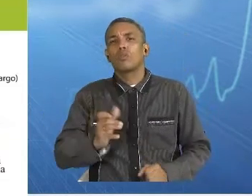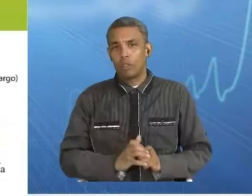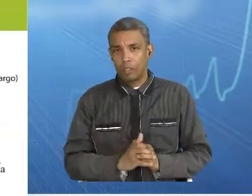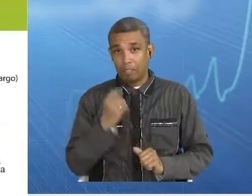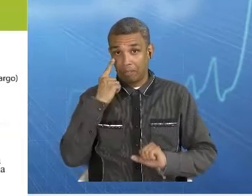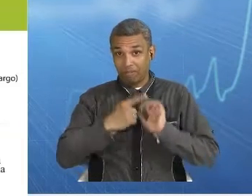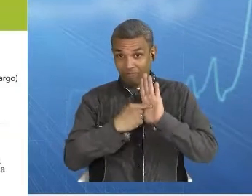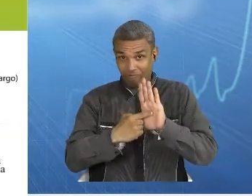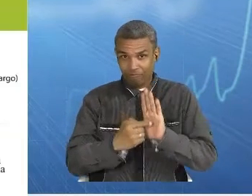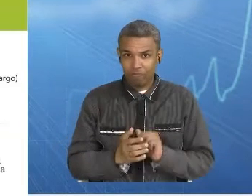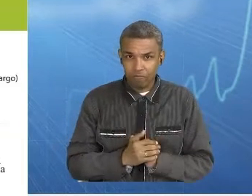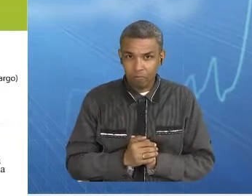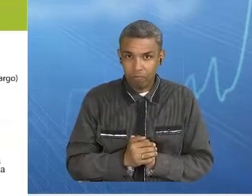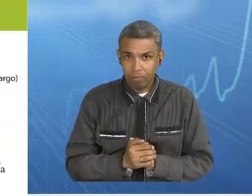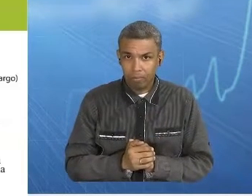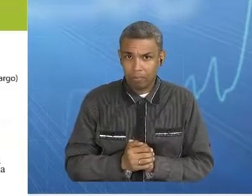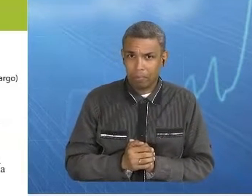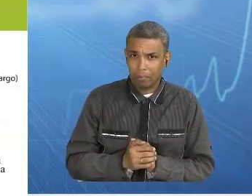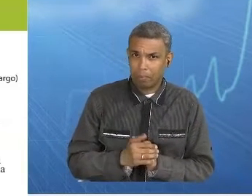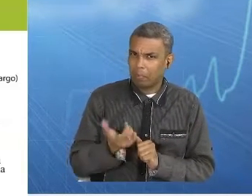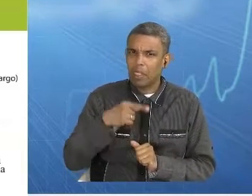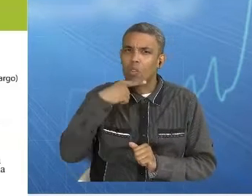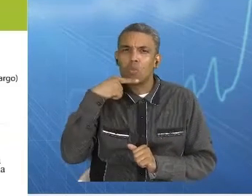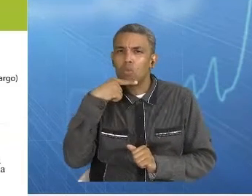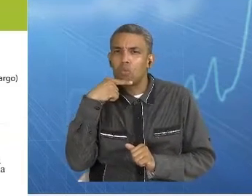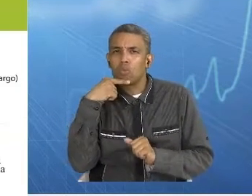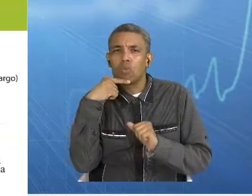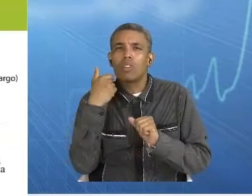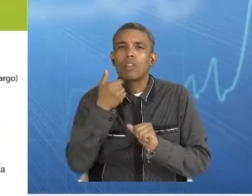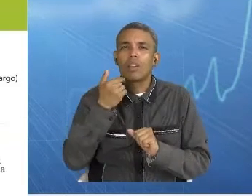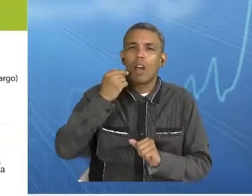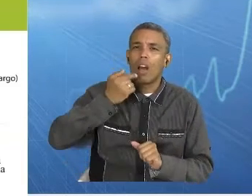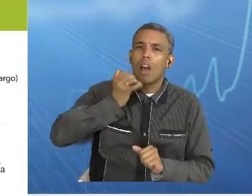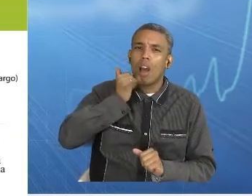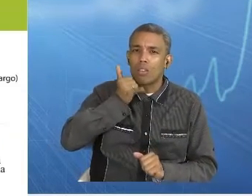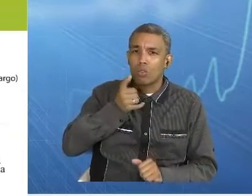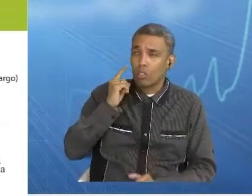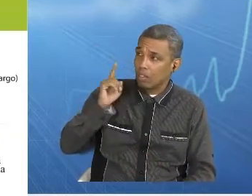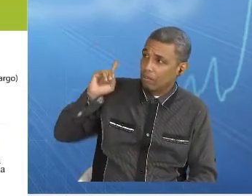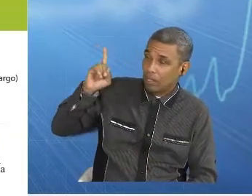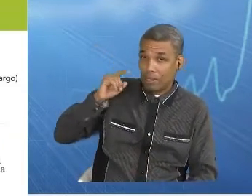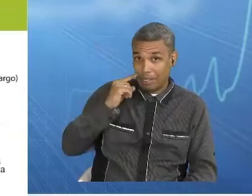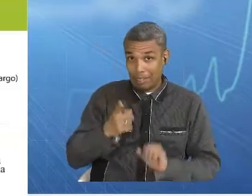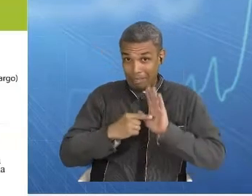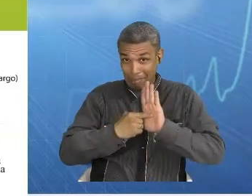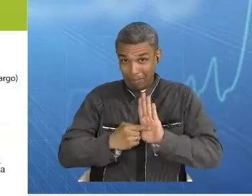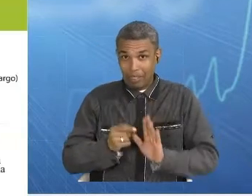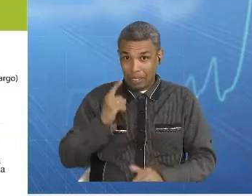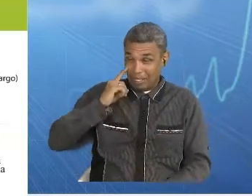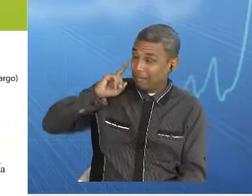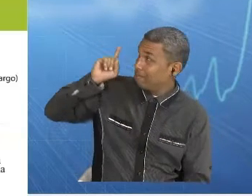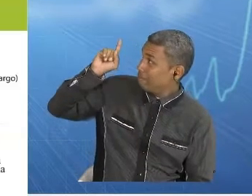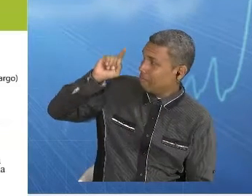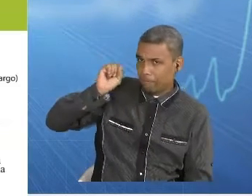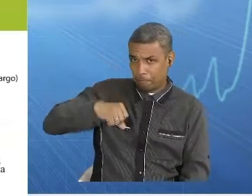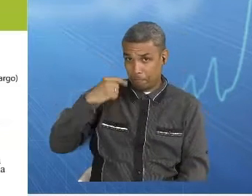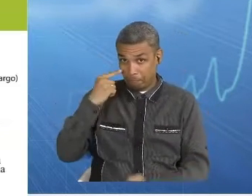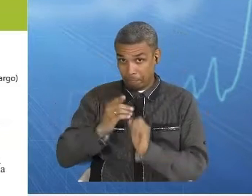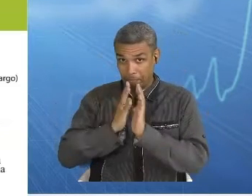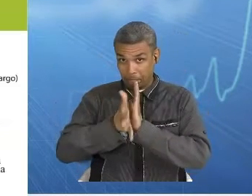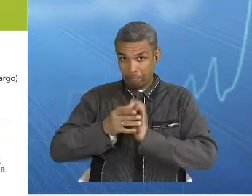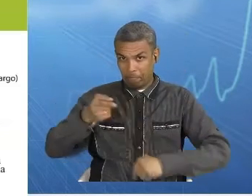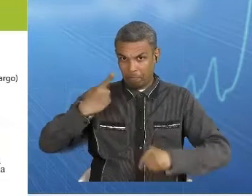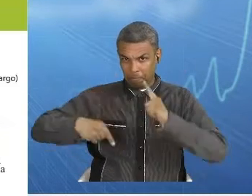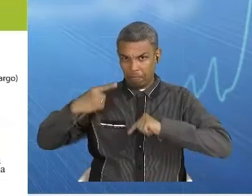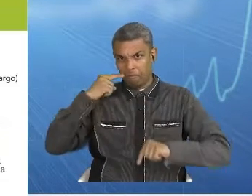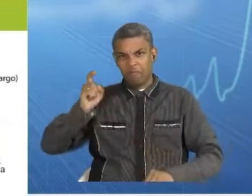destinado unos kits que son muy pertinentes para atención humanitaria en Mocoa. Voy a leerles el kit de aseo familiar, donde